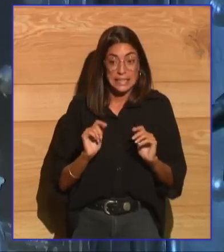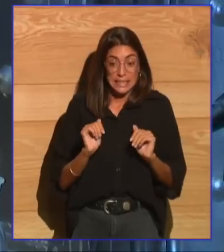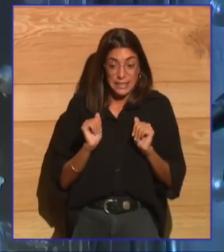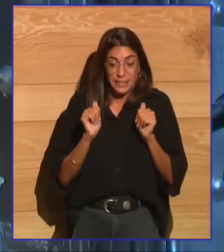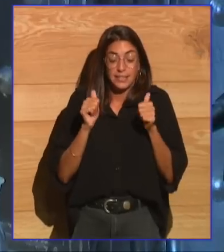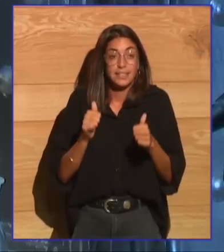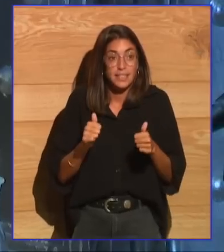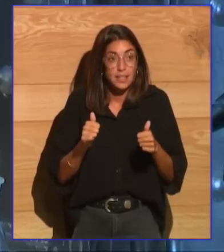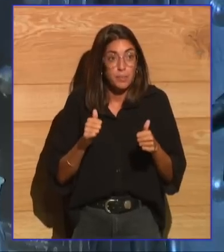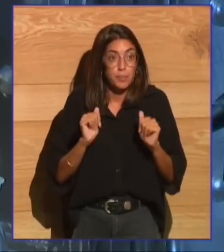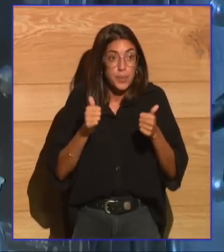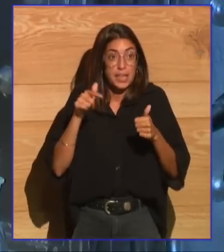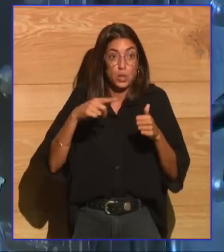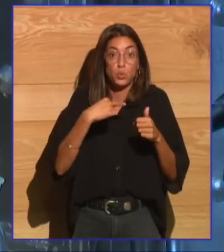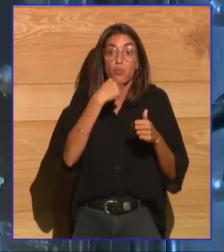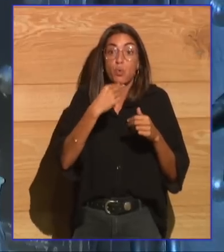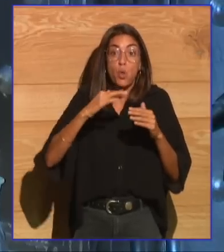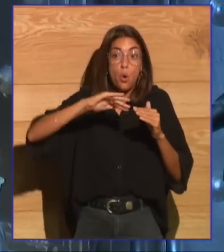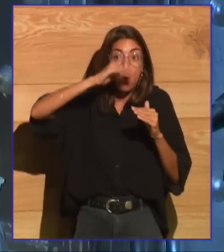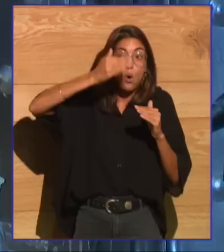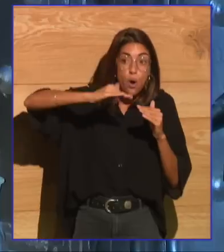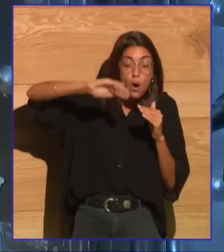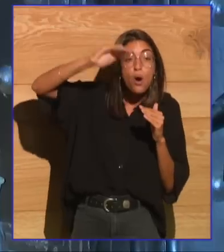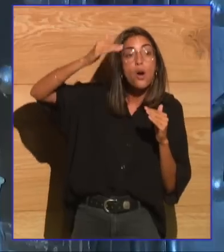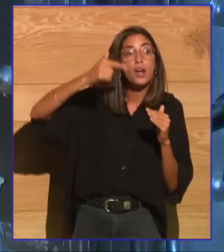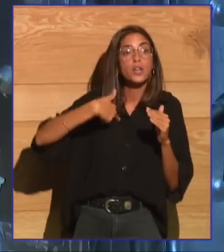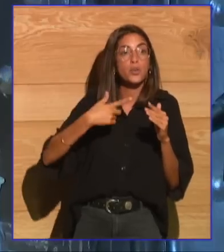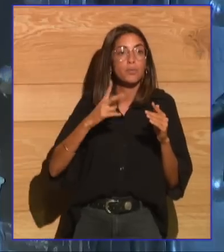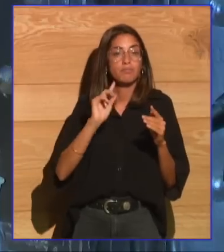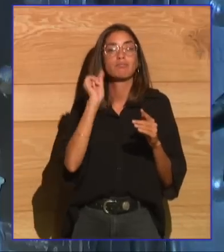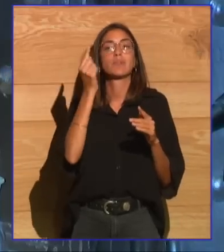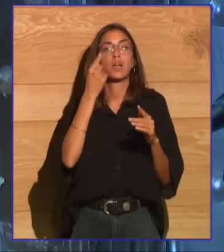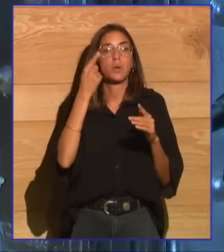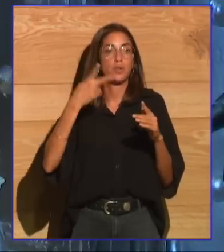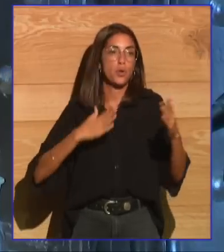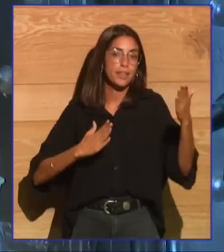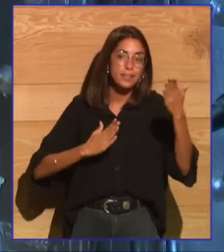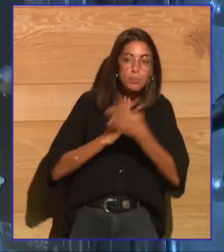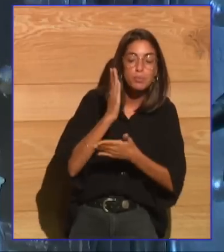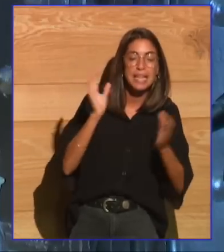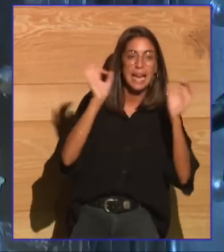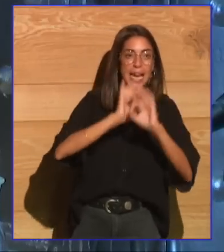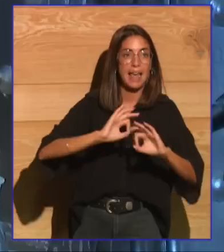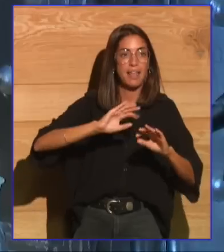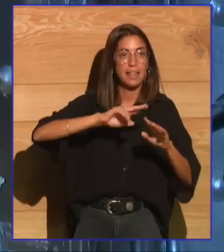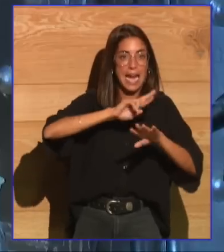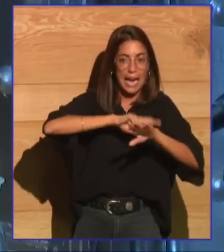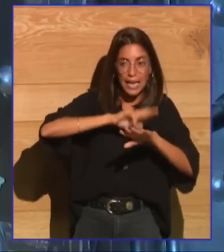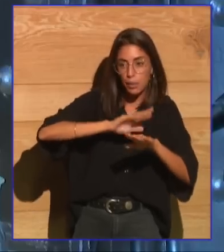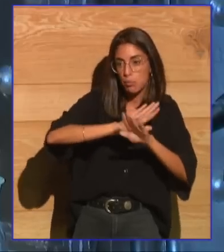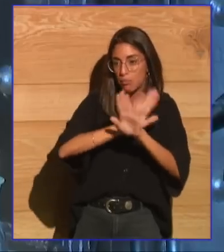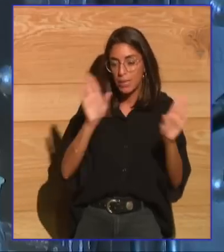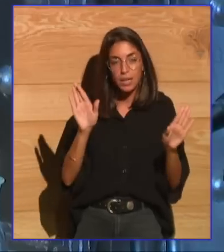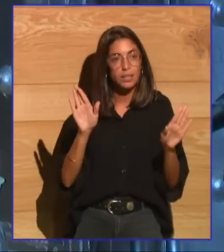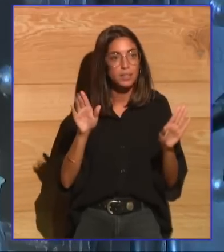a terminar el programa y darme cuenta de eso para no interrumpir el verse el ritmo no bajarlo todo y tal